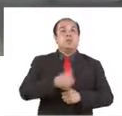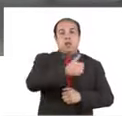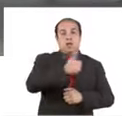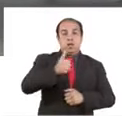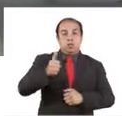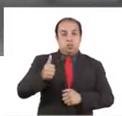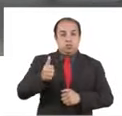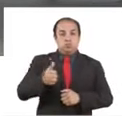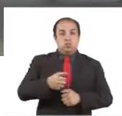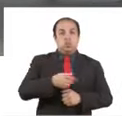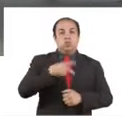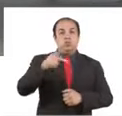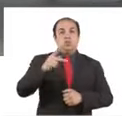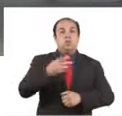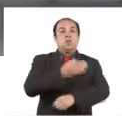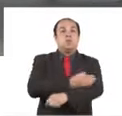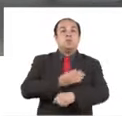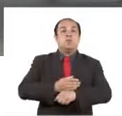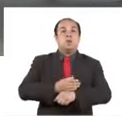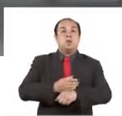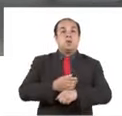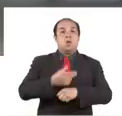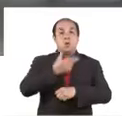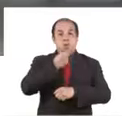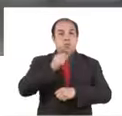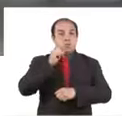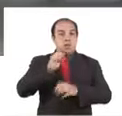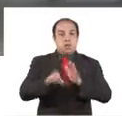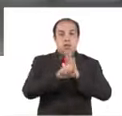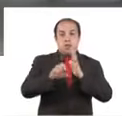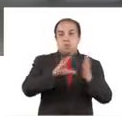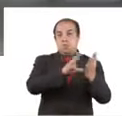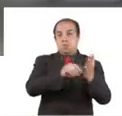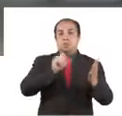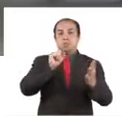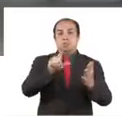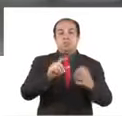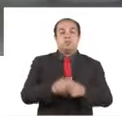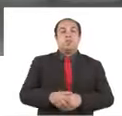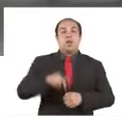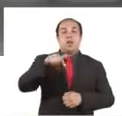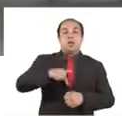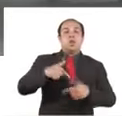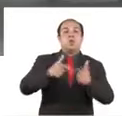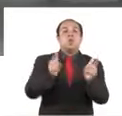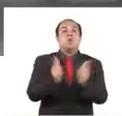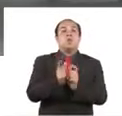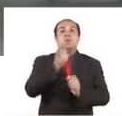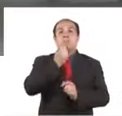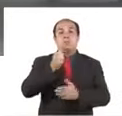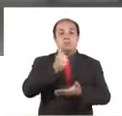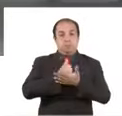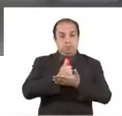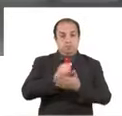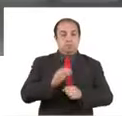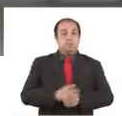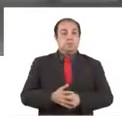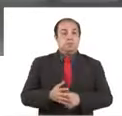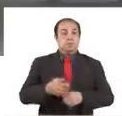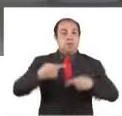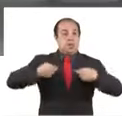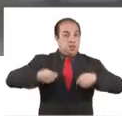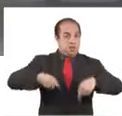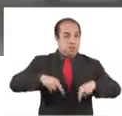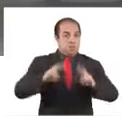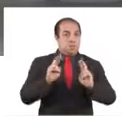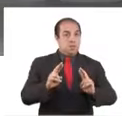y compañeras, porque este cuerpo de la policía de la ciudad es parte de lo que